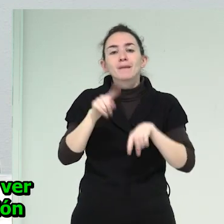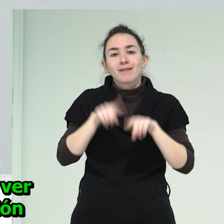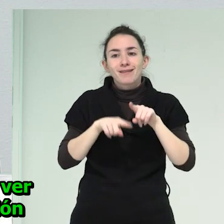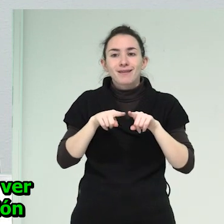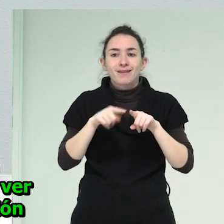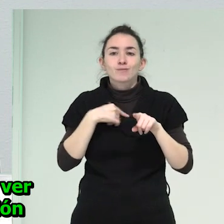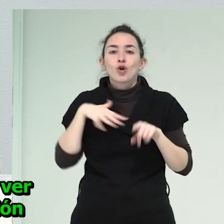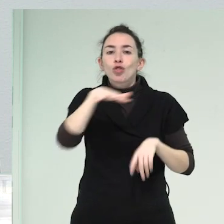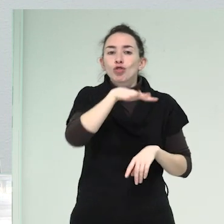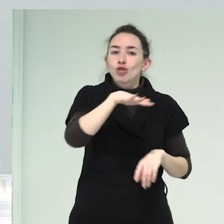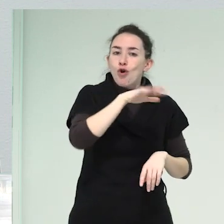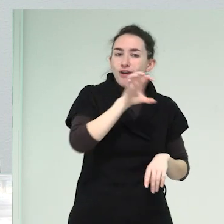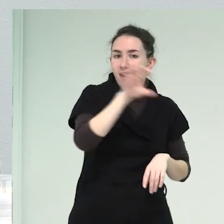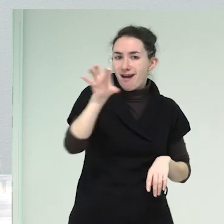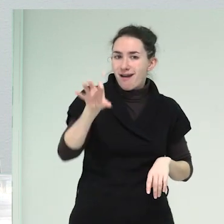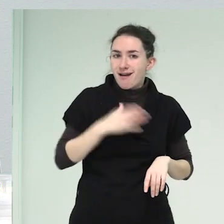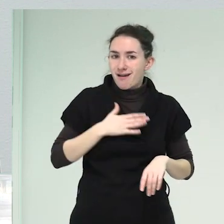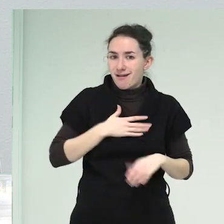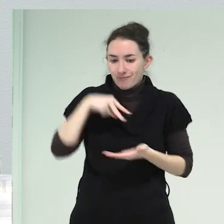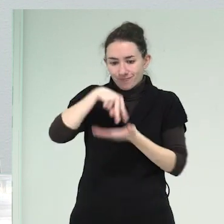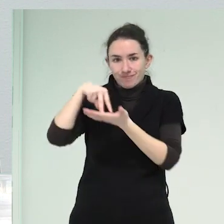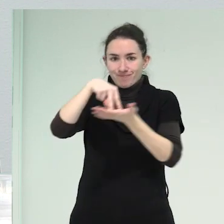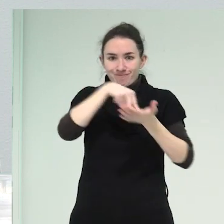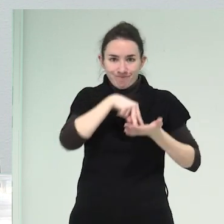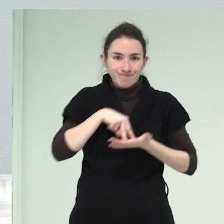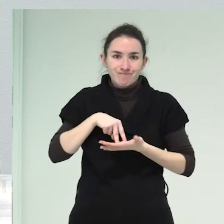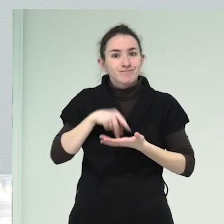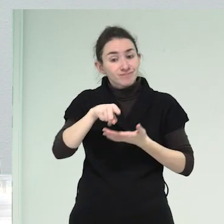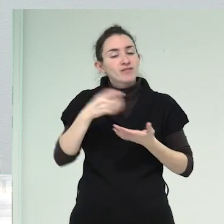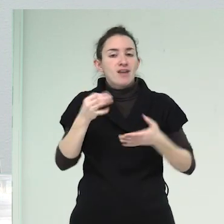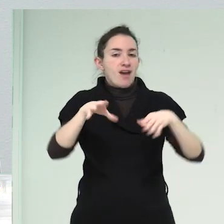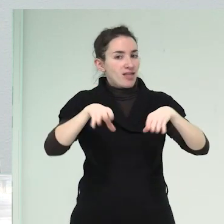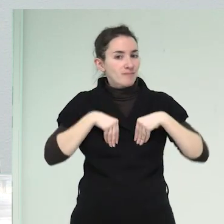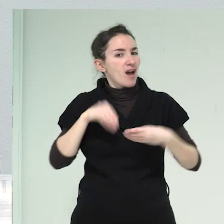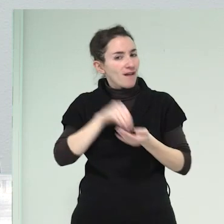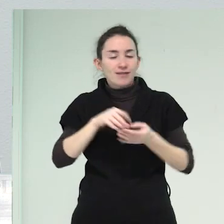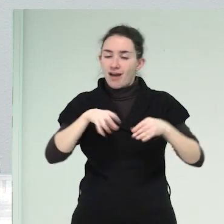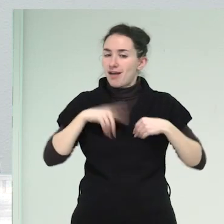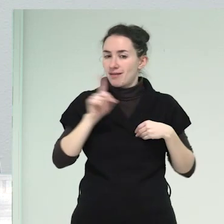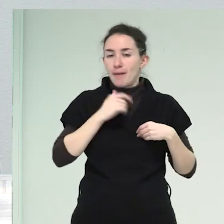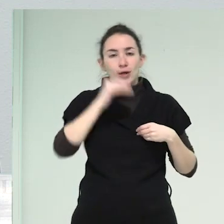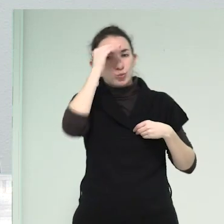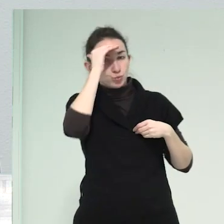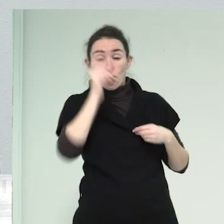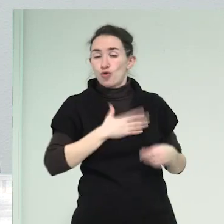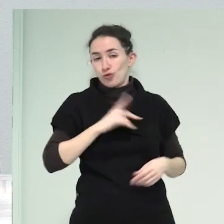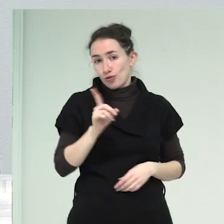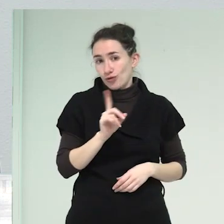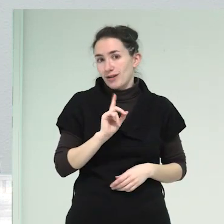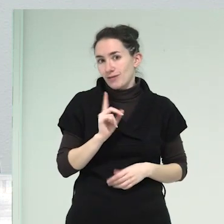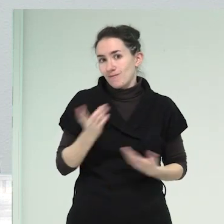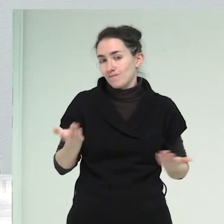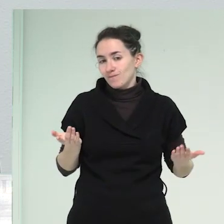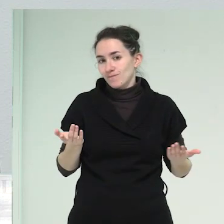a esos lugares de enunciación que a veces no queremos aceptar y que no queremos escuchar, que no